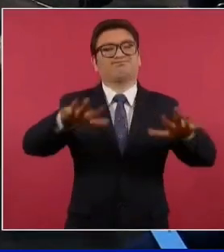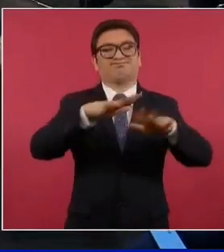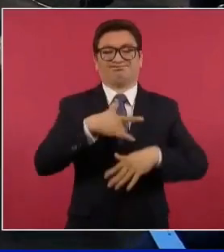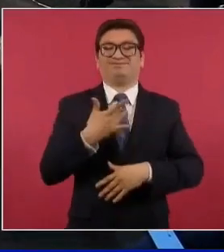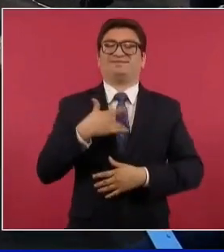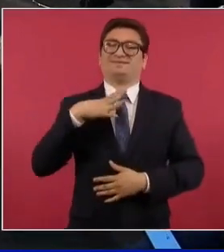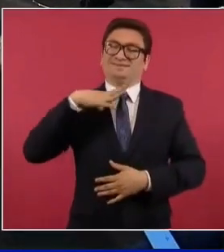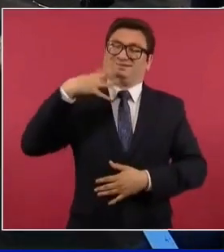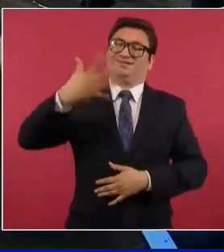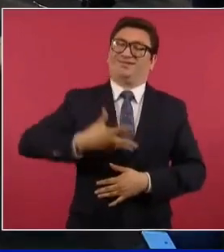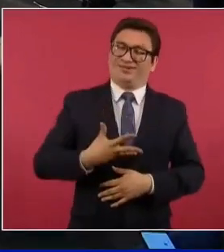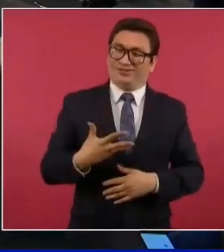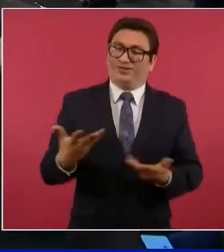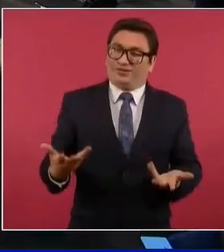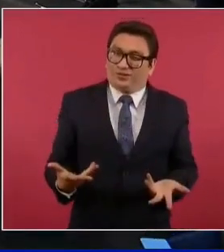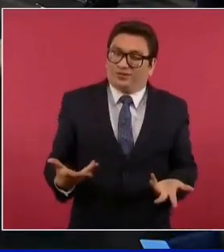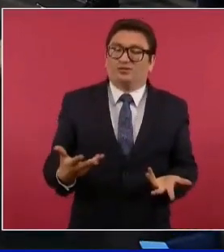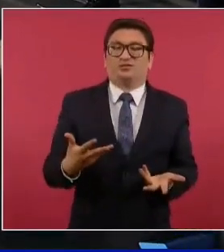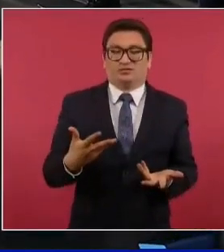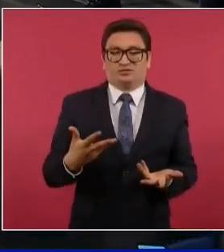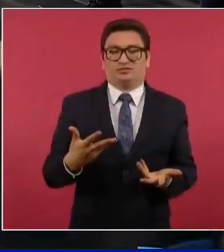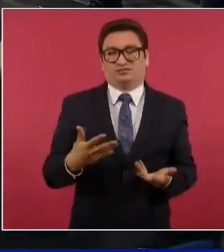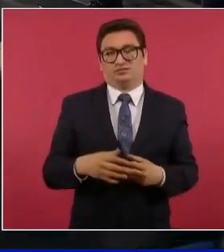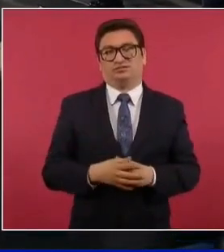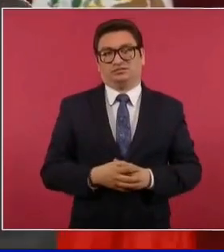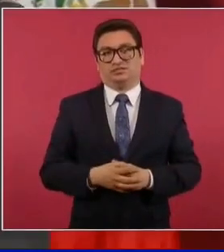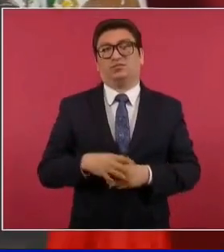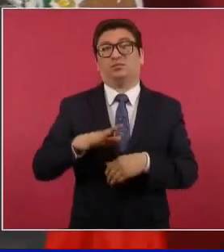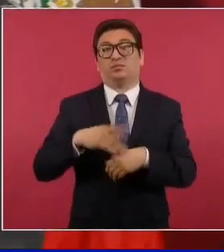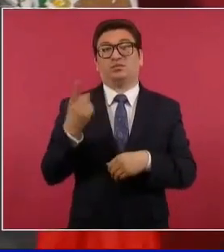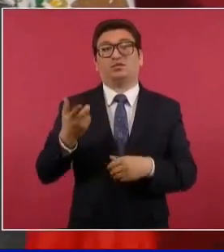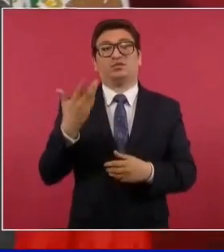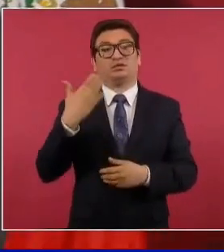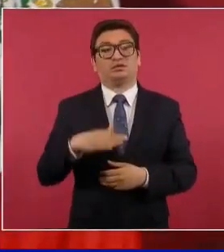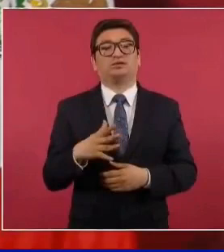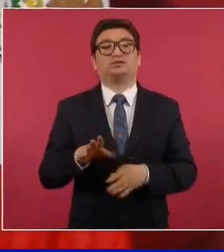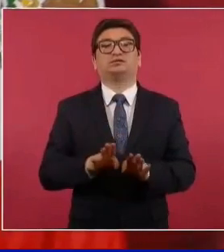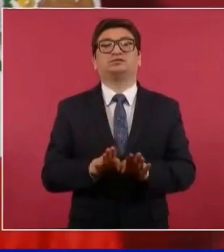orgulloso de que se había reducido,